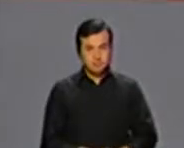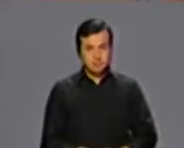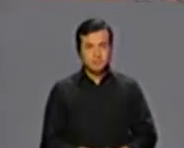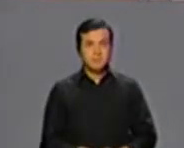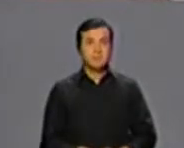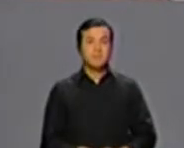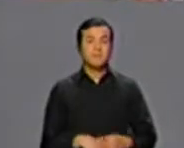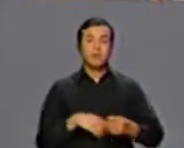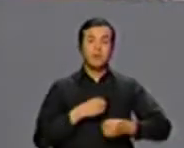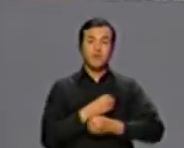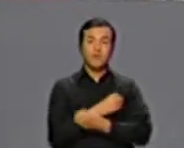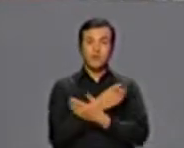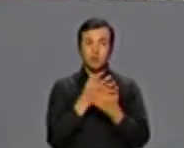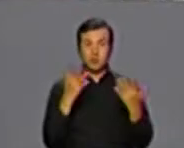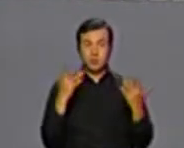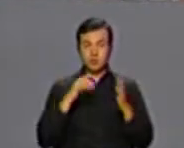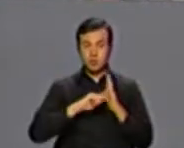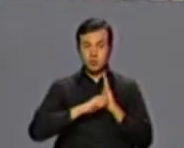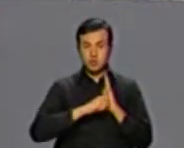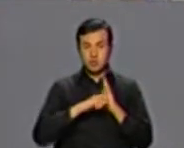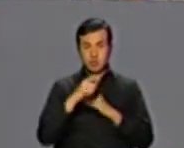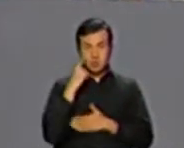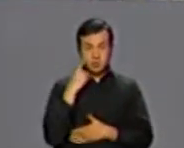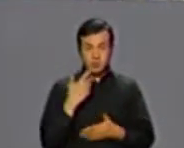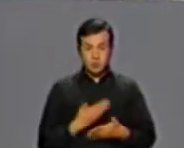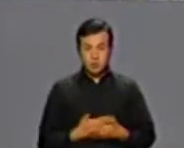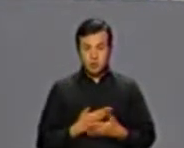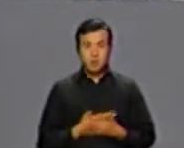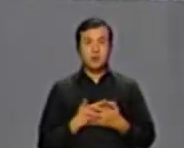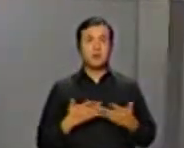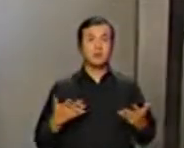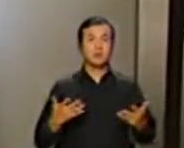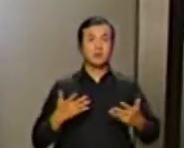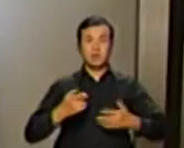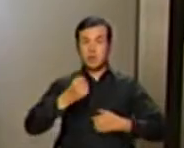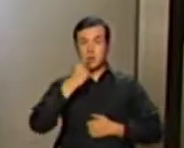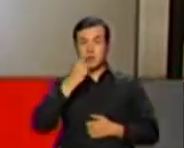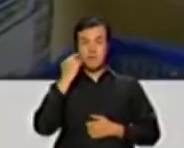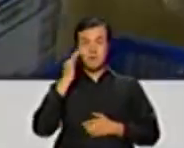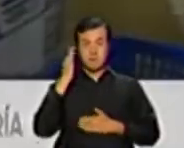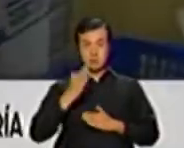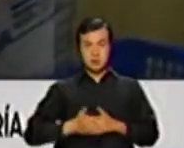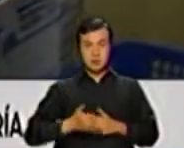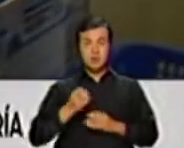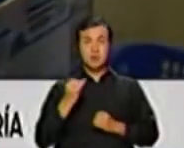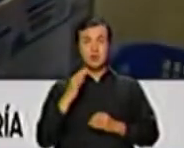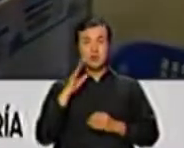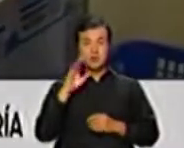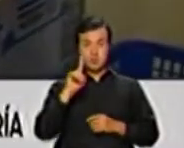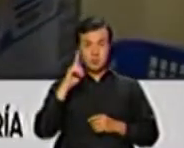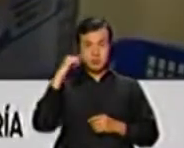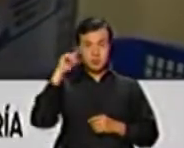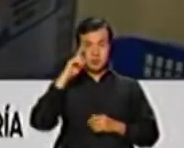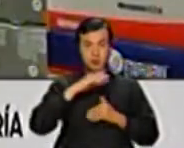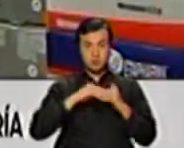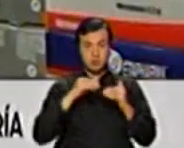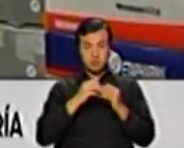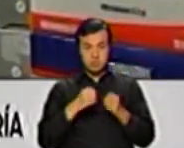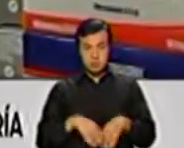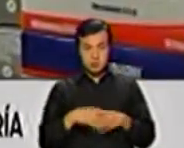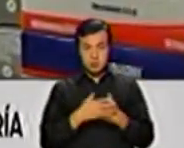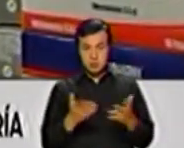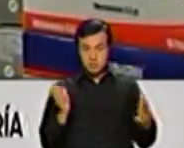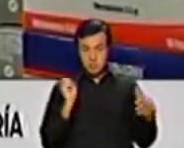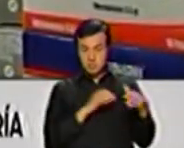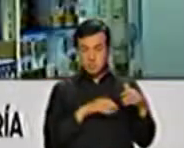Y luego de que un informe borrador de Contraloría evidenciara la existencia de medicinas caducadas, valoradas en más de $1 millón,